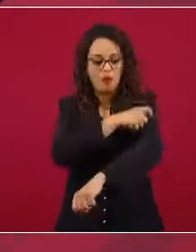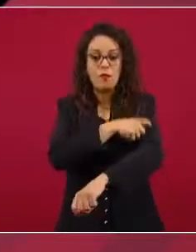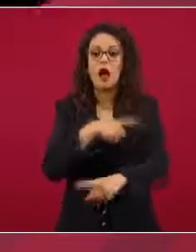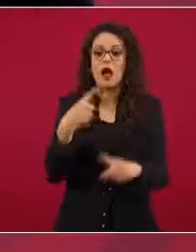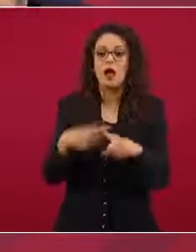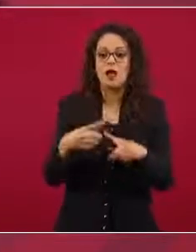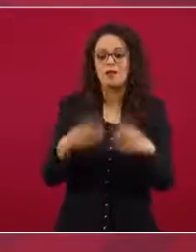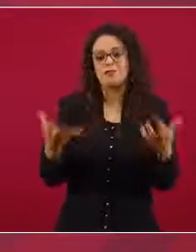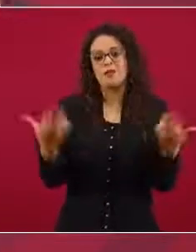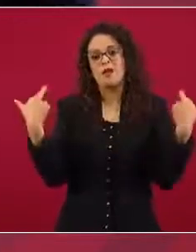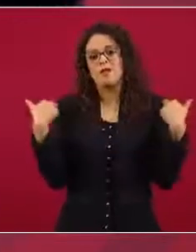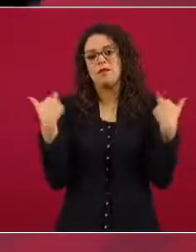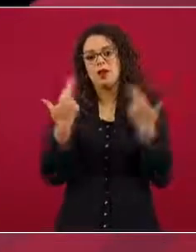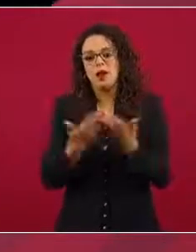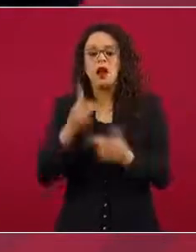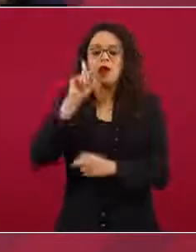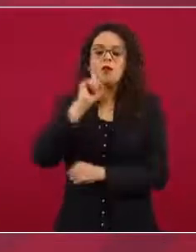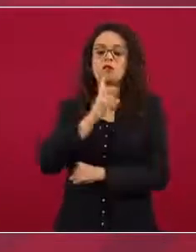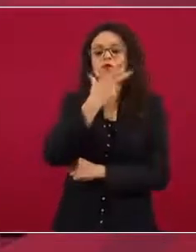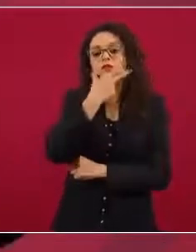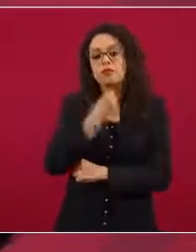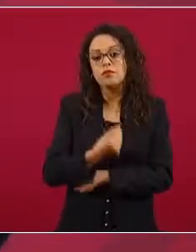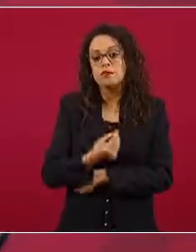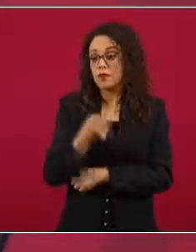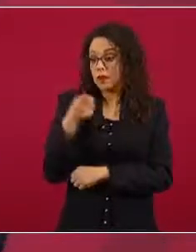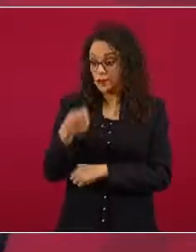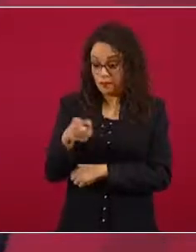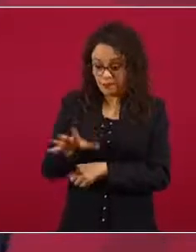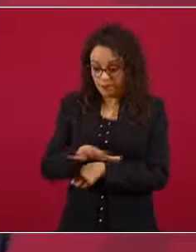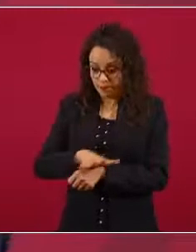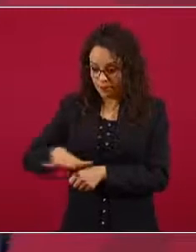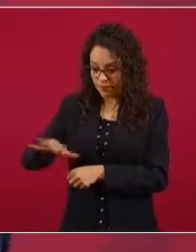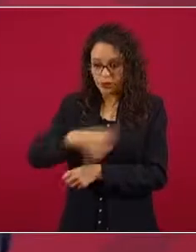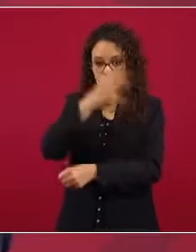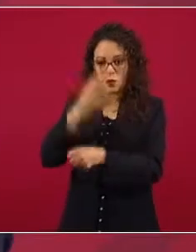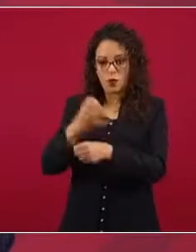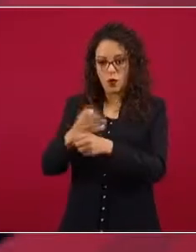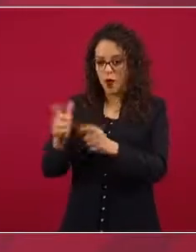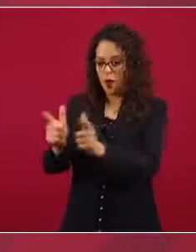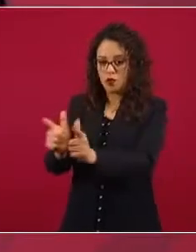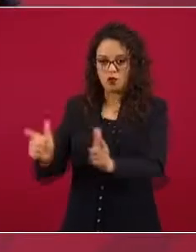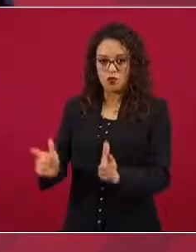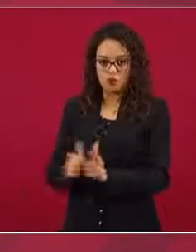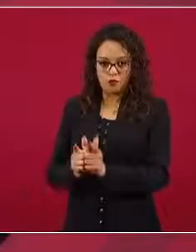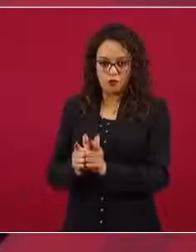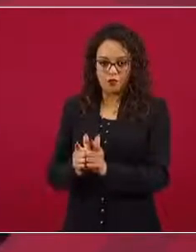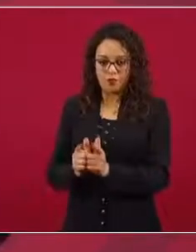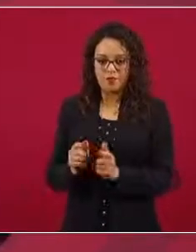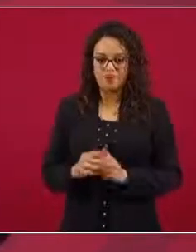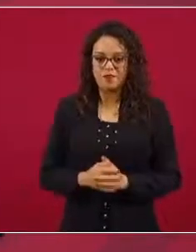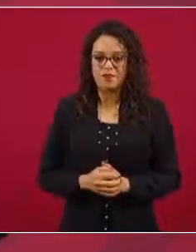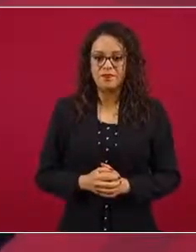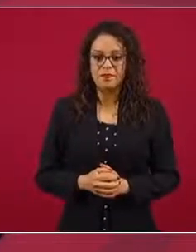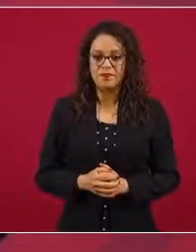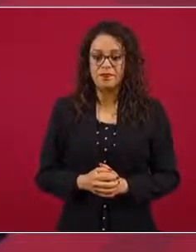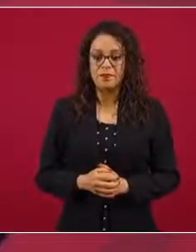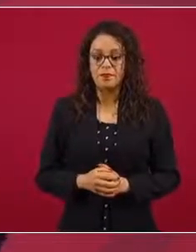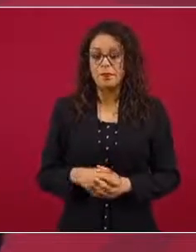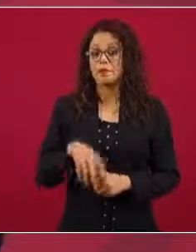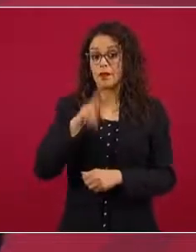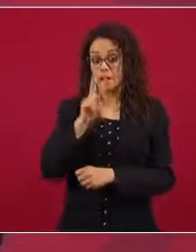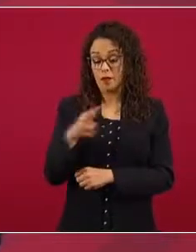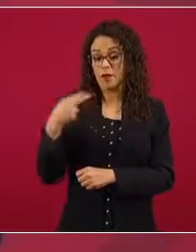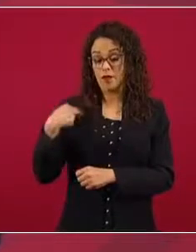es el cuarto grupo preferente. ¿Sí? Estamos insistiendo